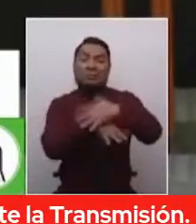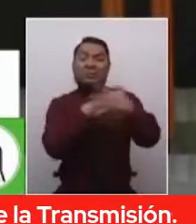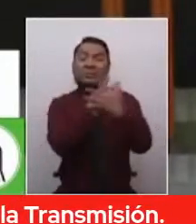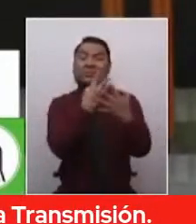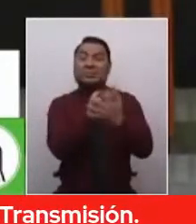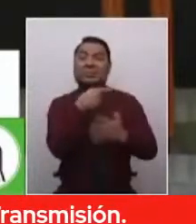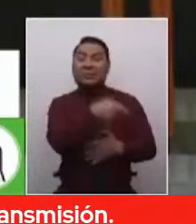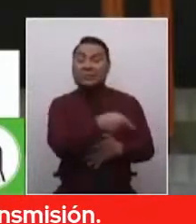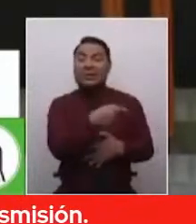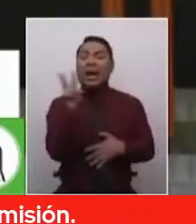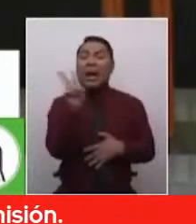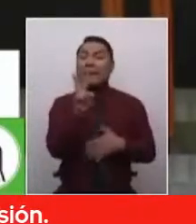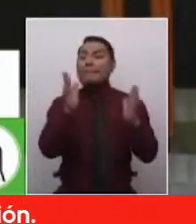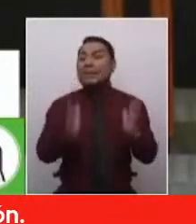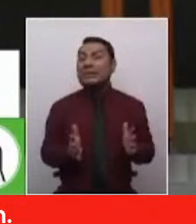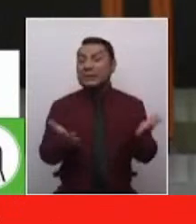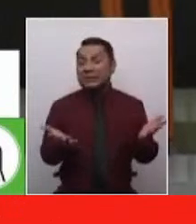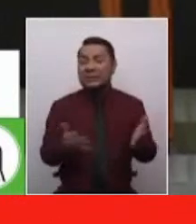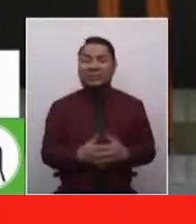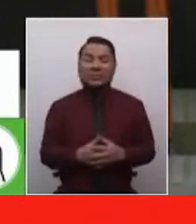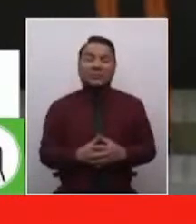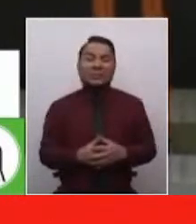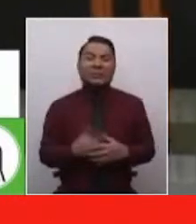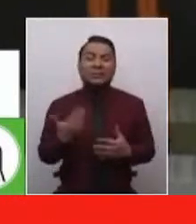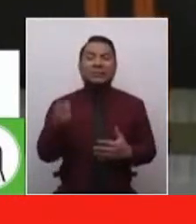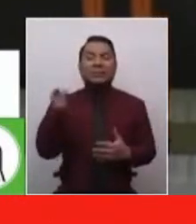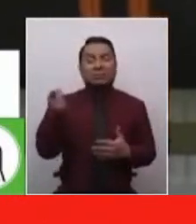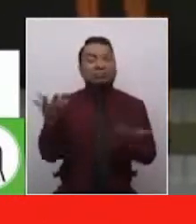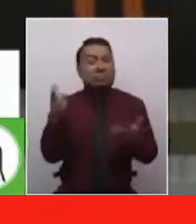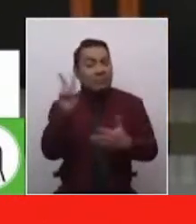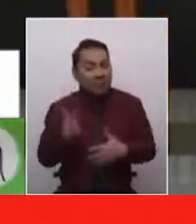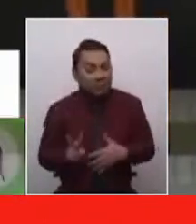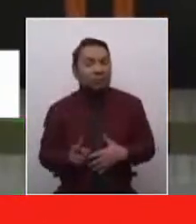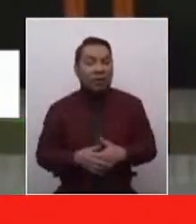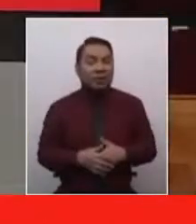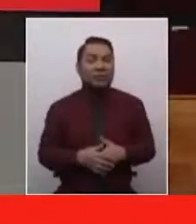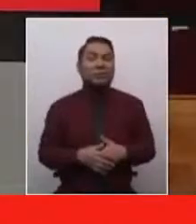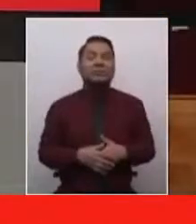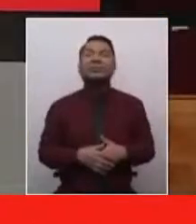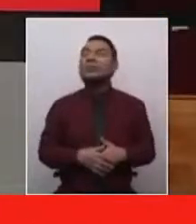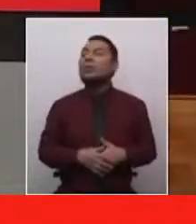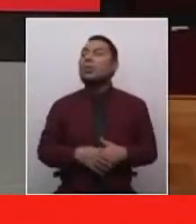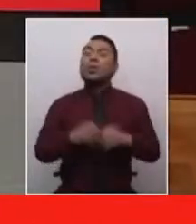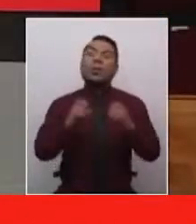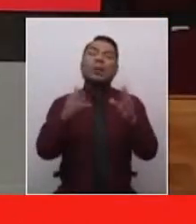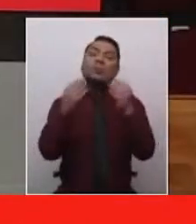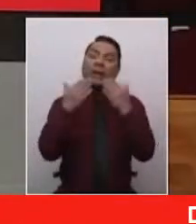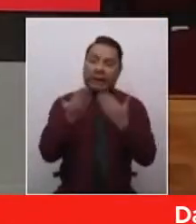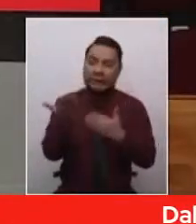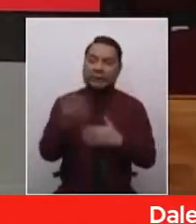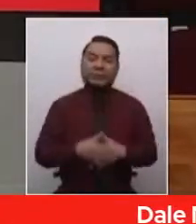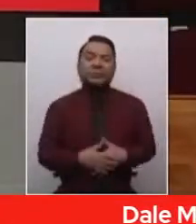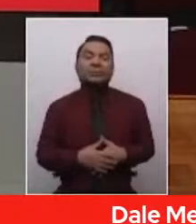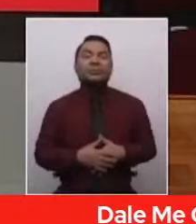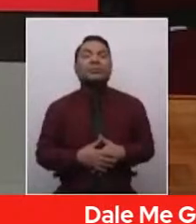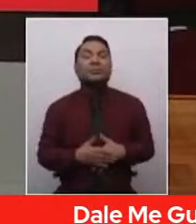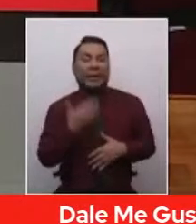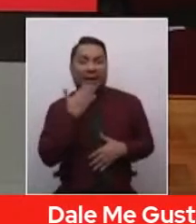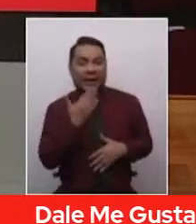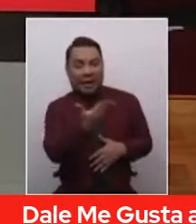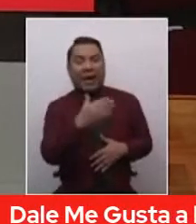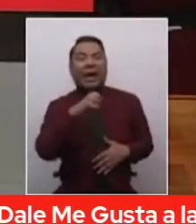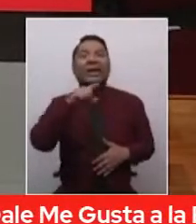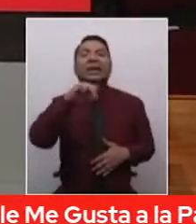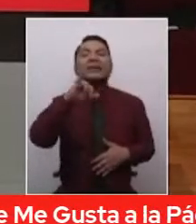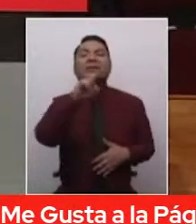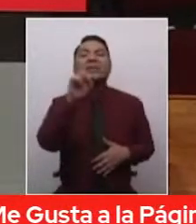en las cárceles de Lima venezolano, de origen venezolano. Muchas gracias, candidata. Gracias a la candidata Elizabeth